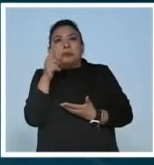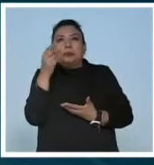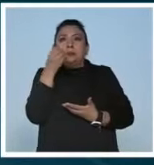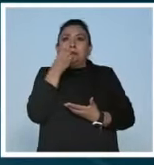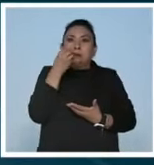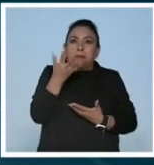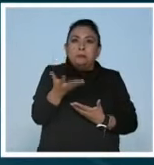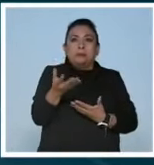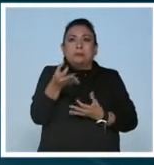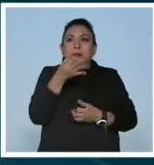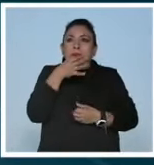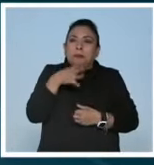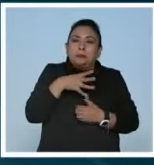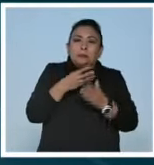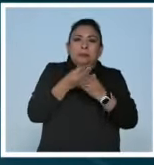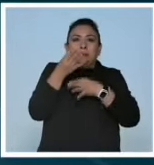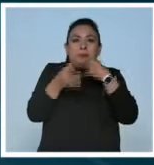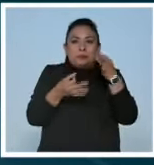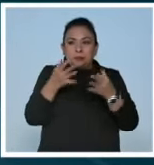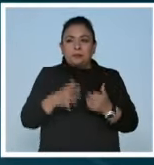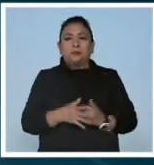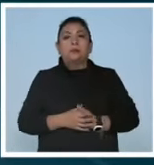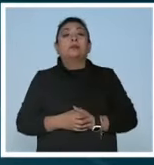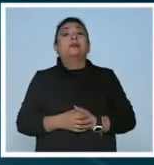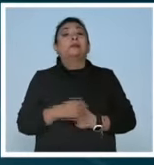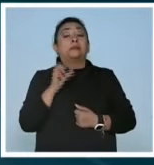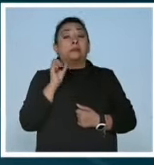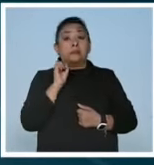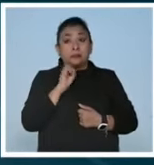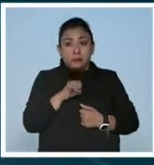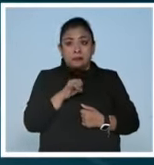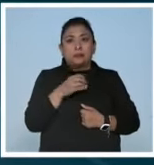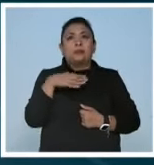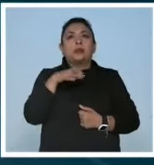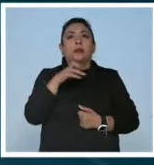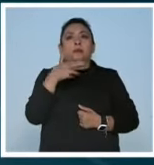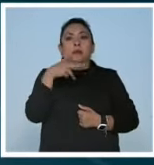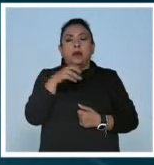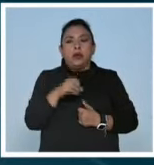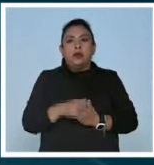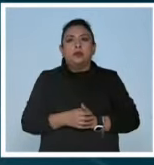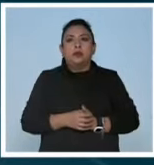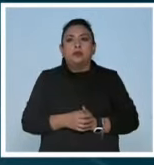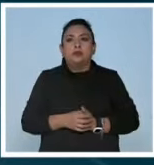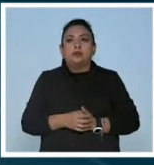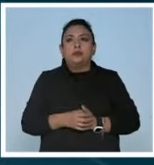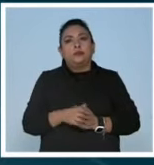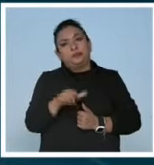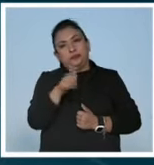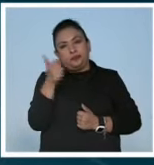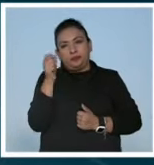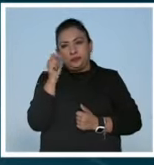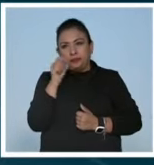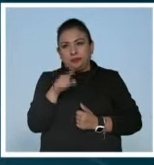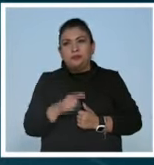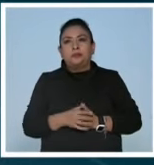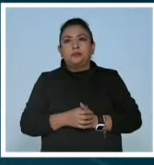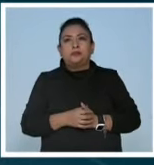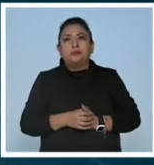maravilloso recibir las noticias. Ajá, así es. Margo, por otra parte, también algo